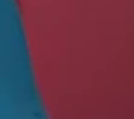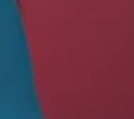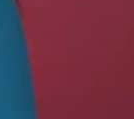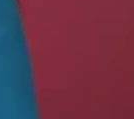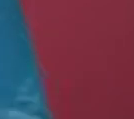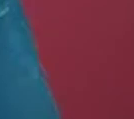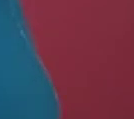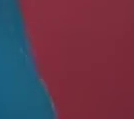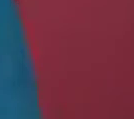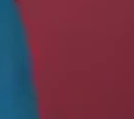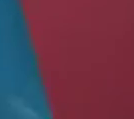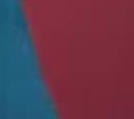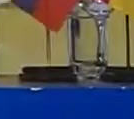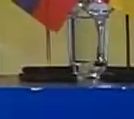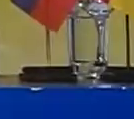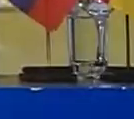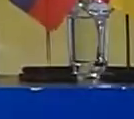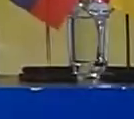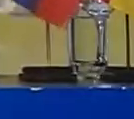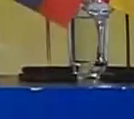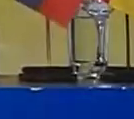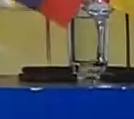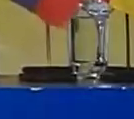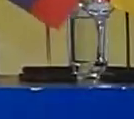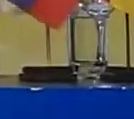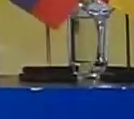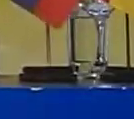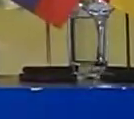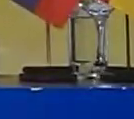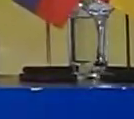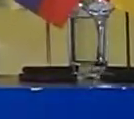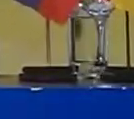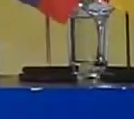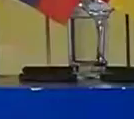que estaban dormidas, que se habían dejado engañar.